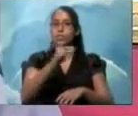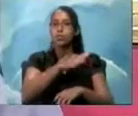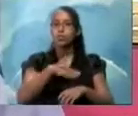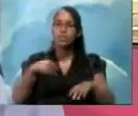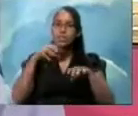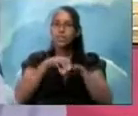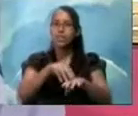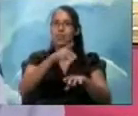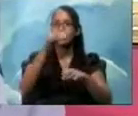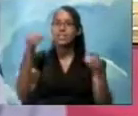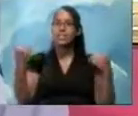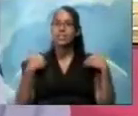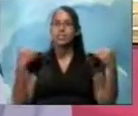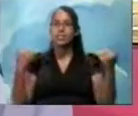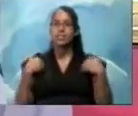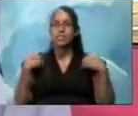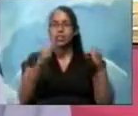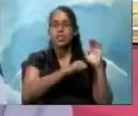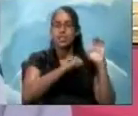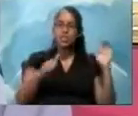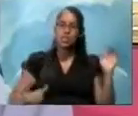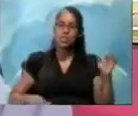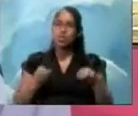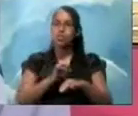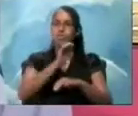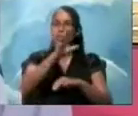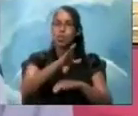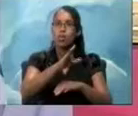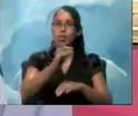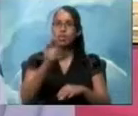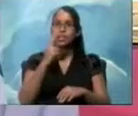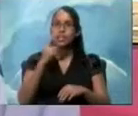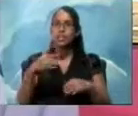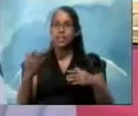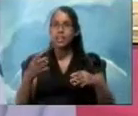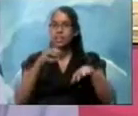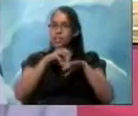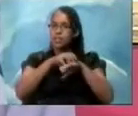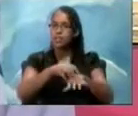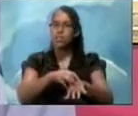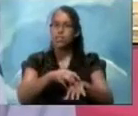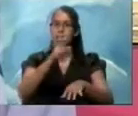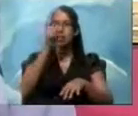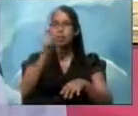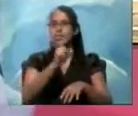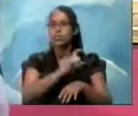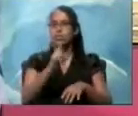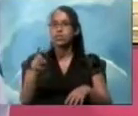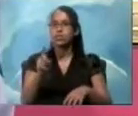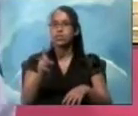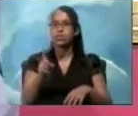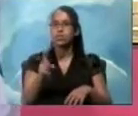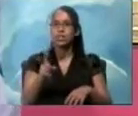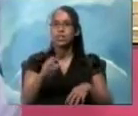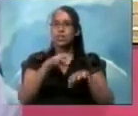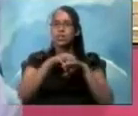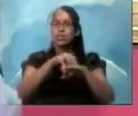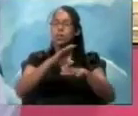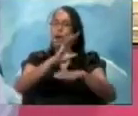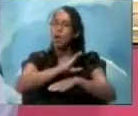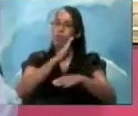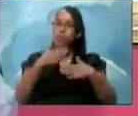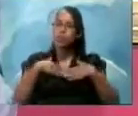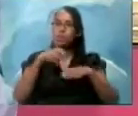llevar el sacrificio que el Señor dejó, ¿verdad? Dice que llevar mi cruz, llevar mi cruz,